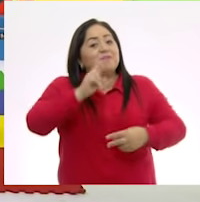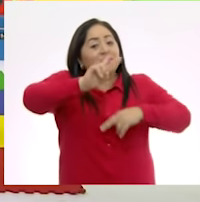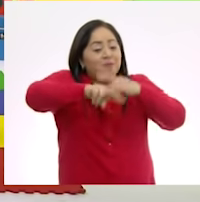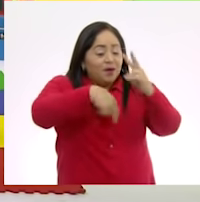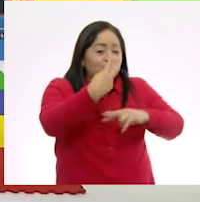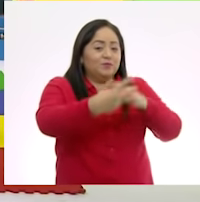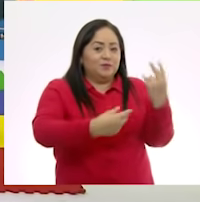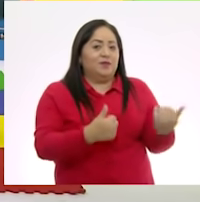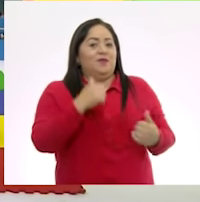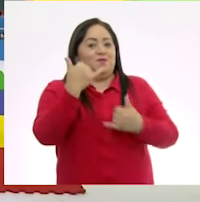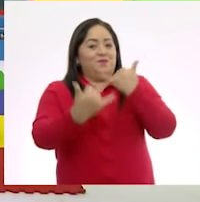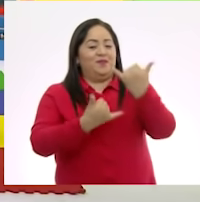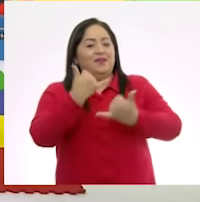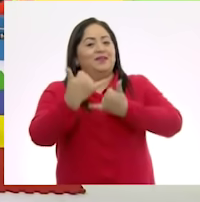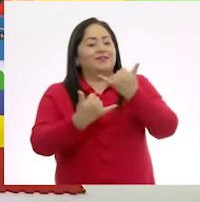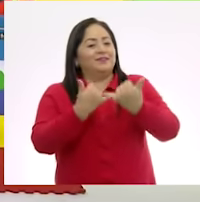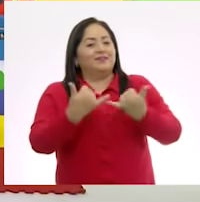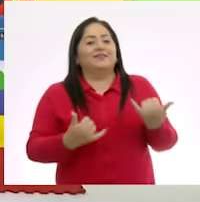vamos a